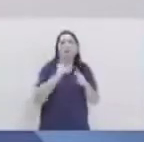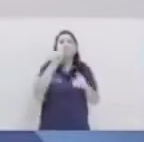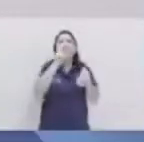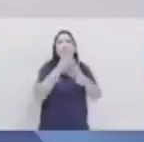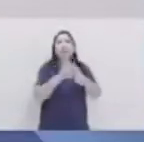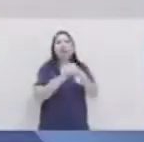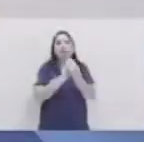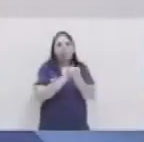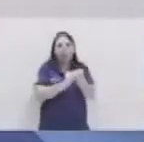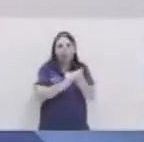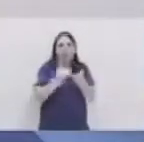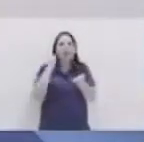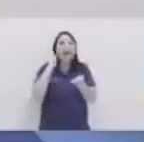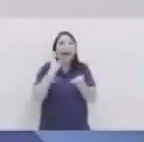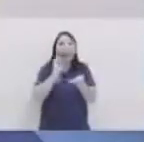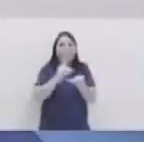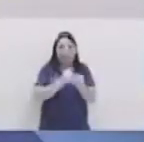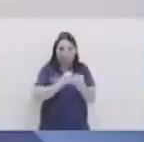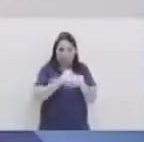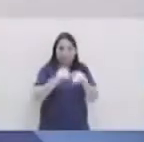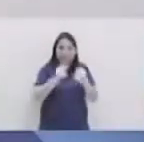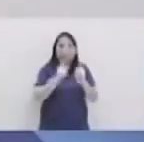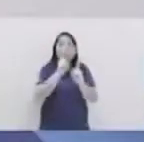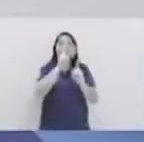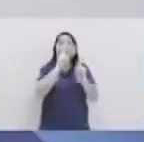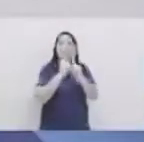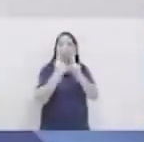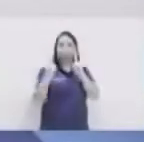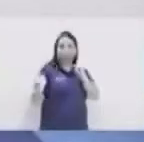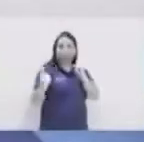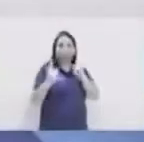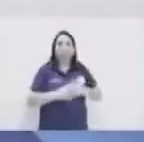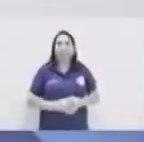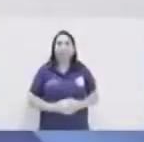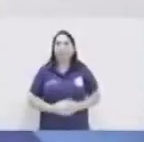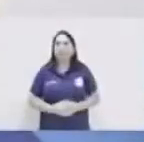apliquemos gel y lo más importante, mantengamos nuestro distanciamiento social.